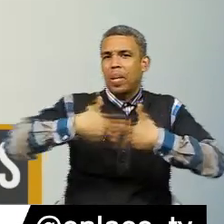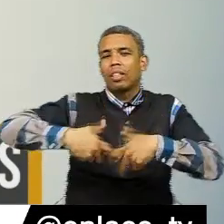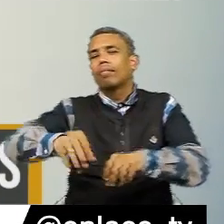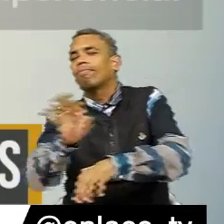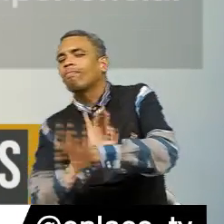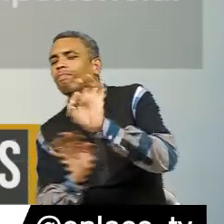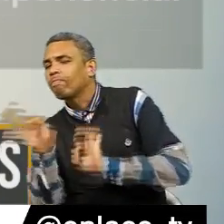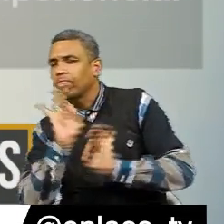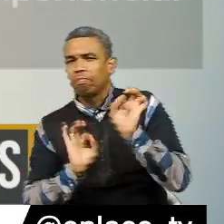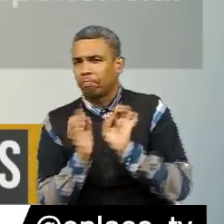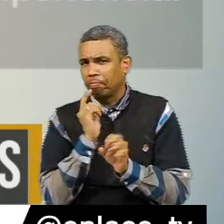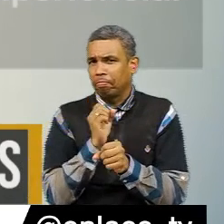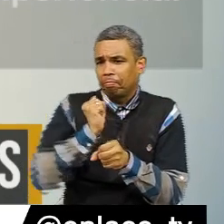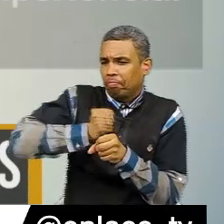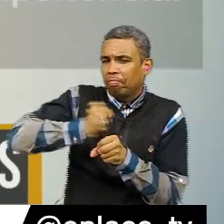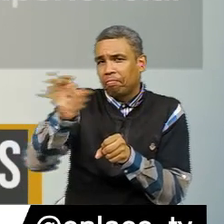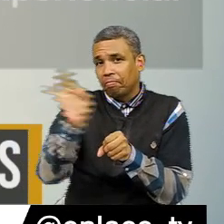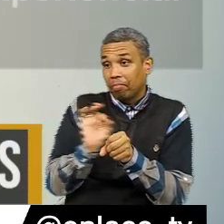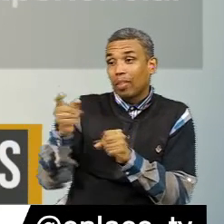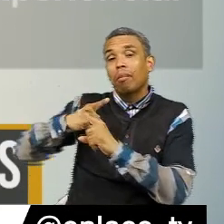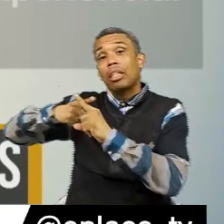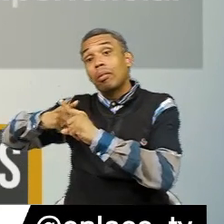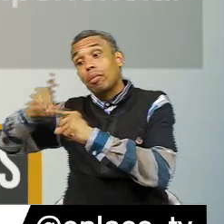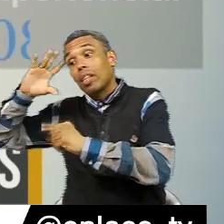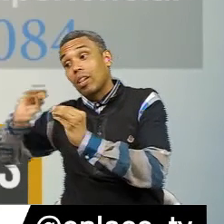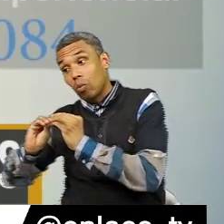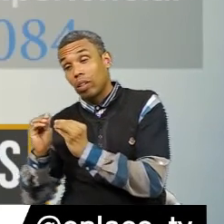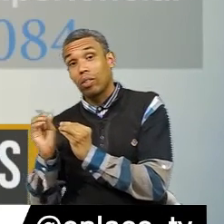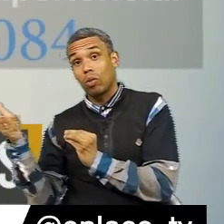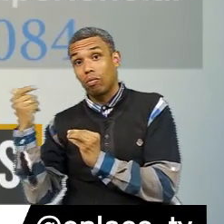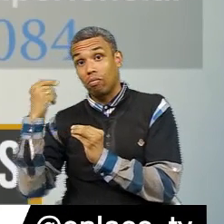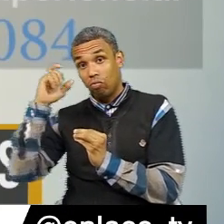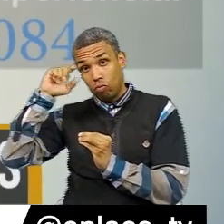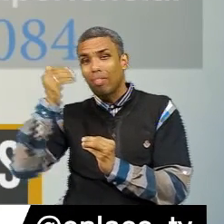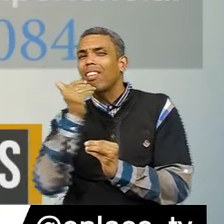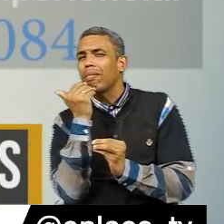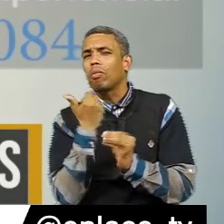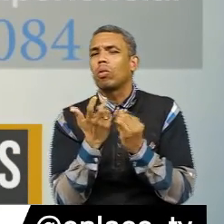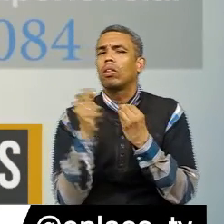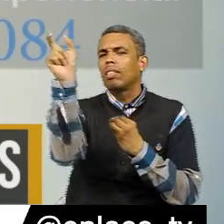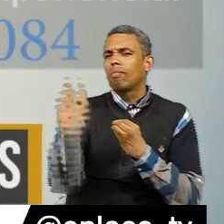de un profesional sin experiencia, que al año le costaría a una empresa